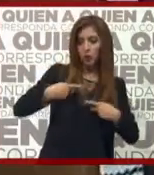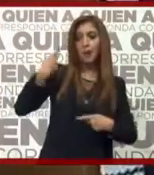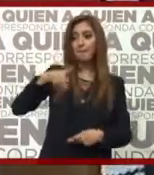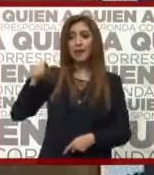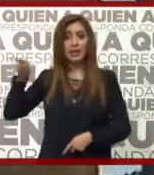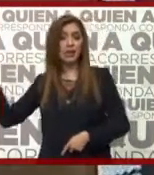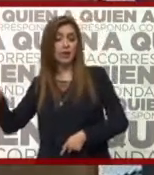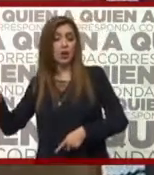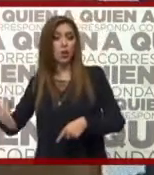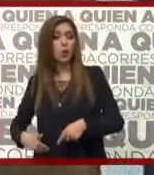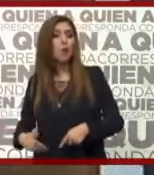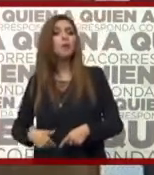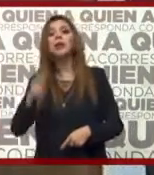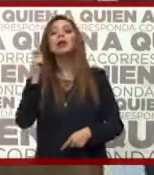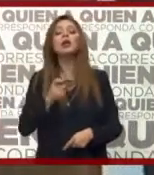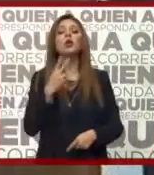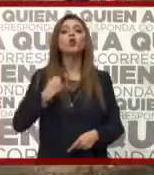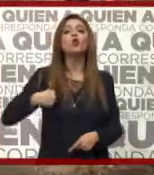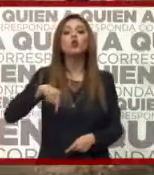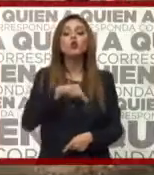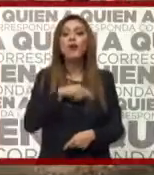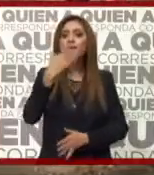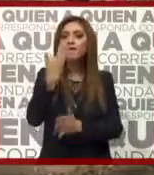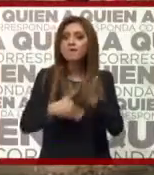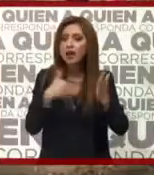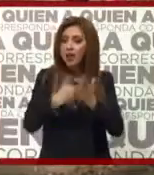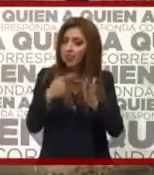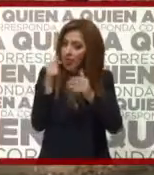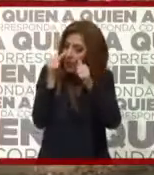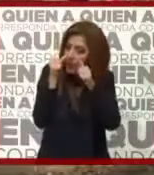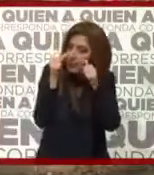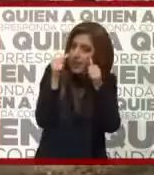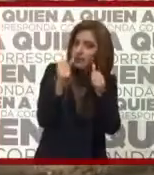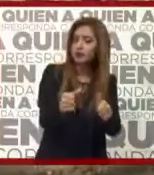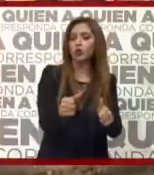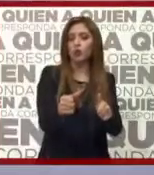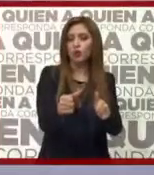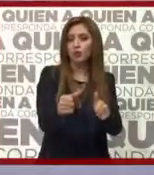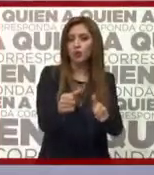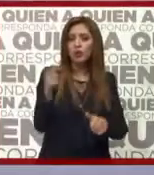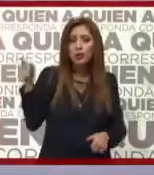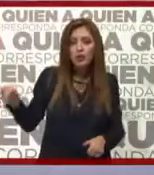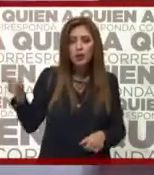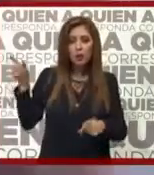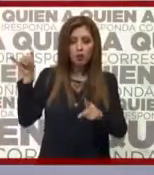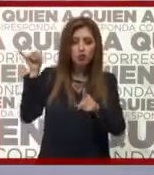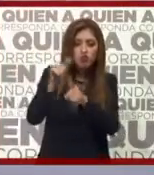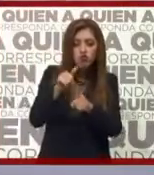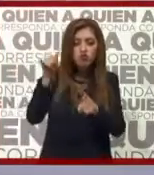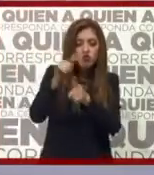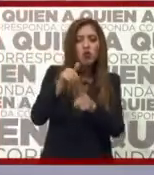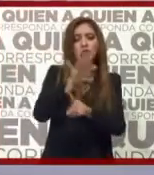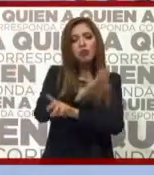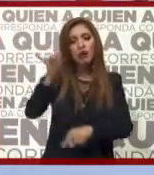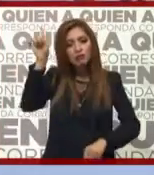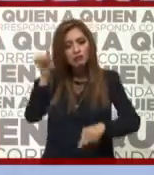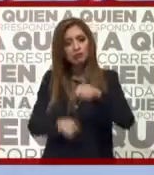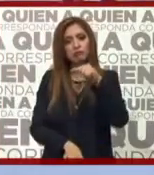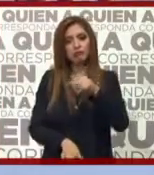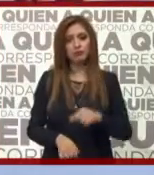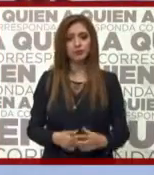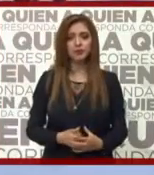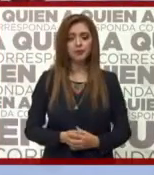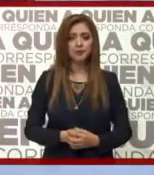es un cabo suelto al que quizá si se le prestará mayor atención esta enfermedad social se podría arrancar de